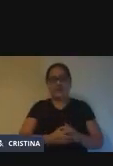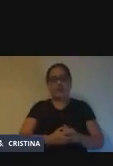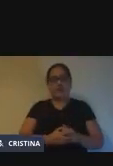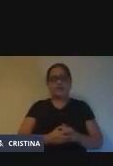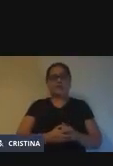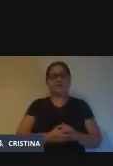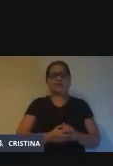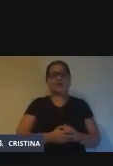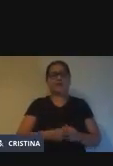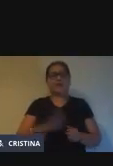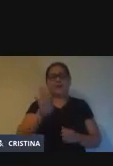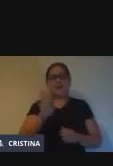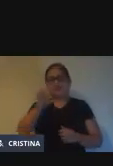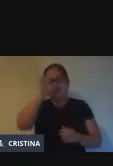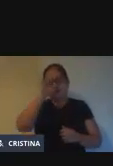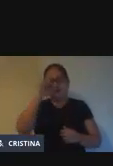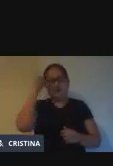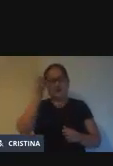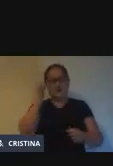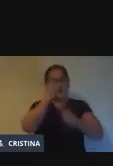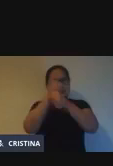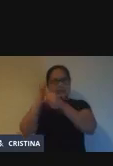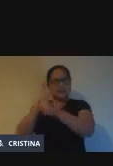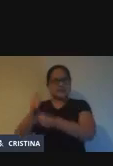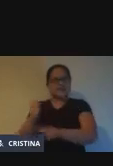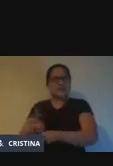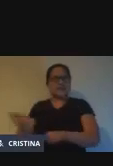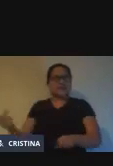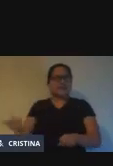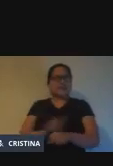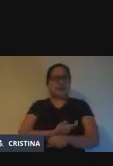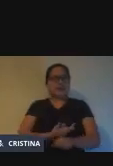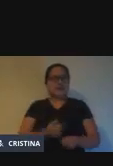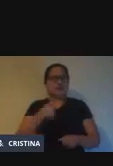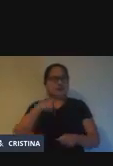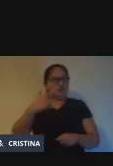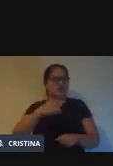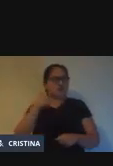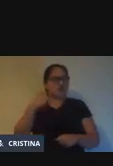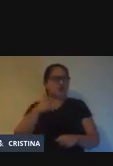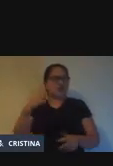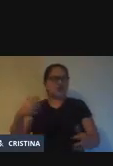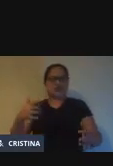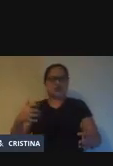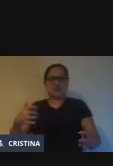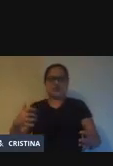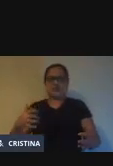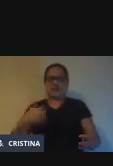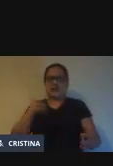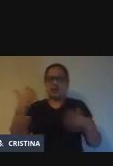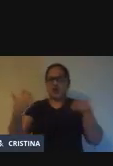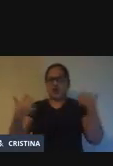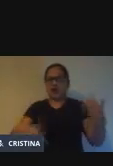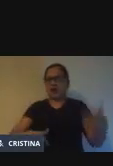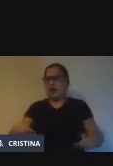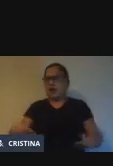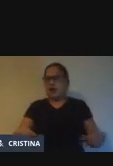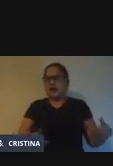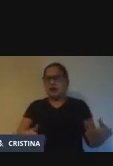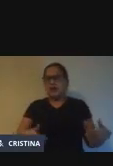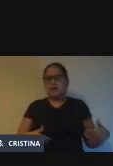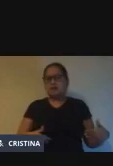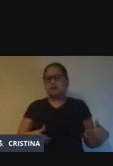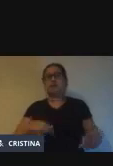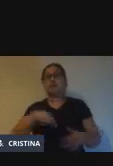es muy fácil identificar, por ejemplo, cuando me siento enojada y expreso mi emoción con